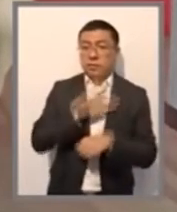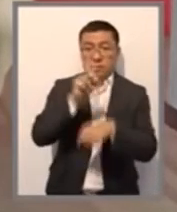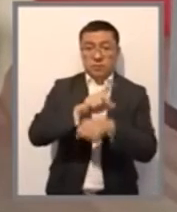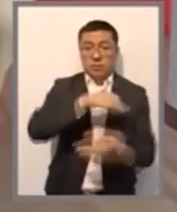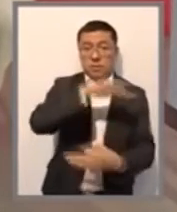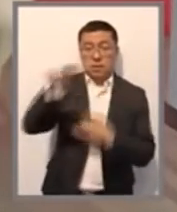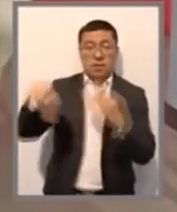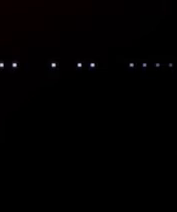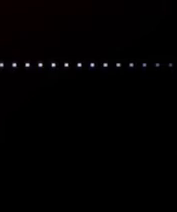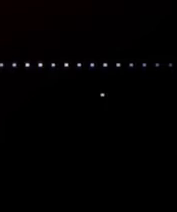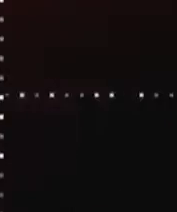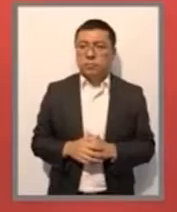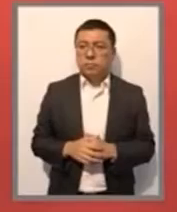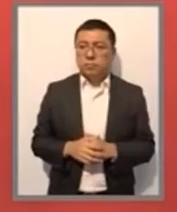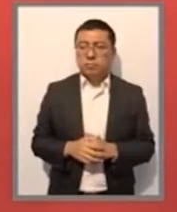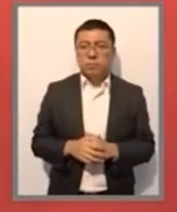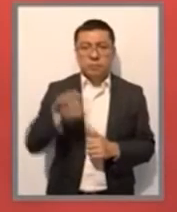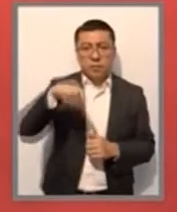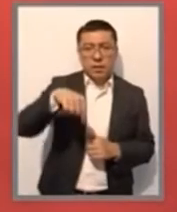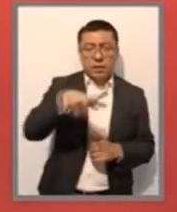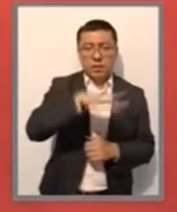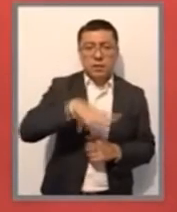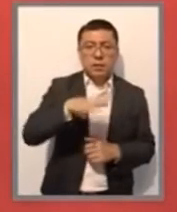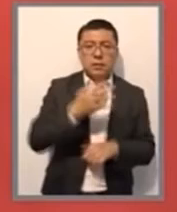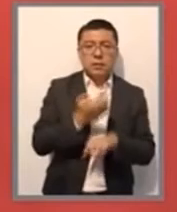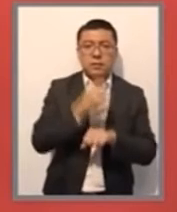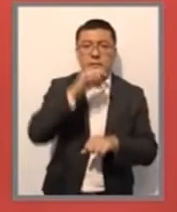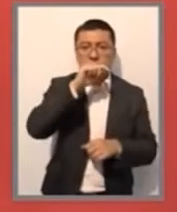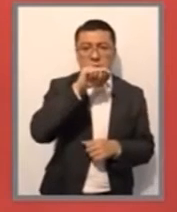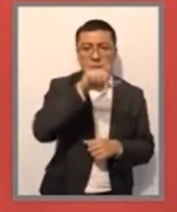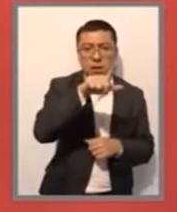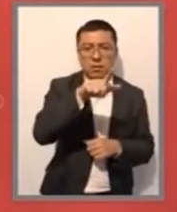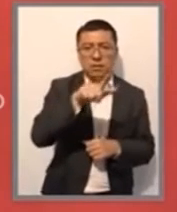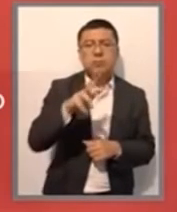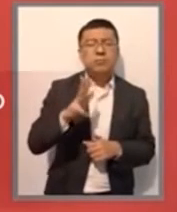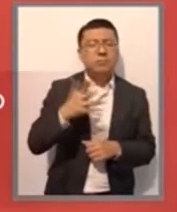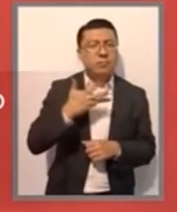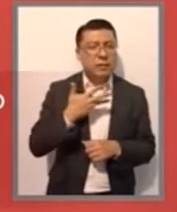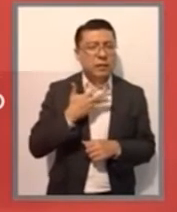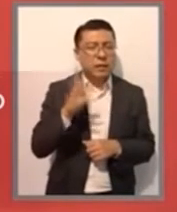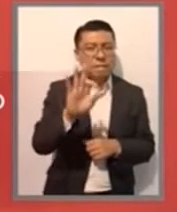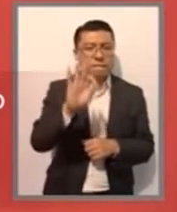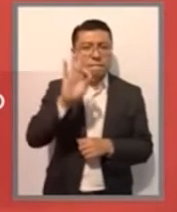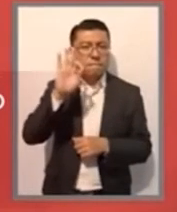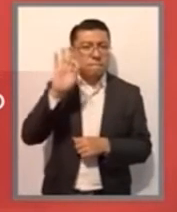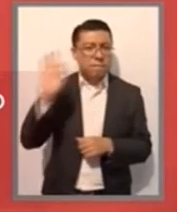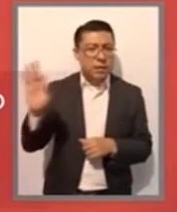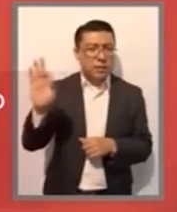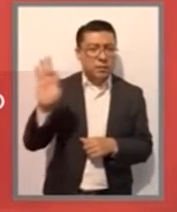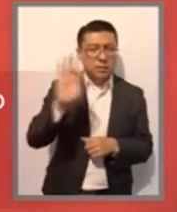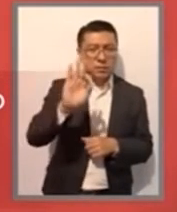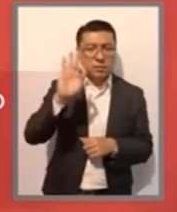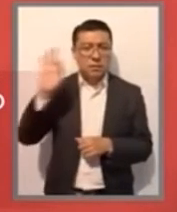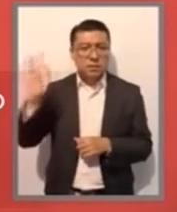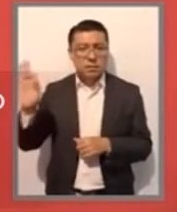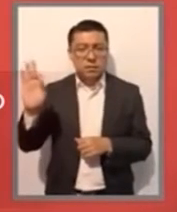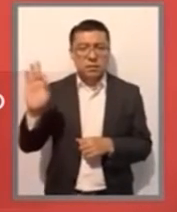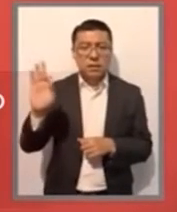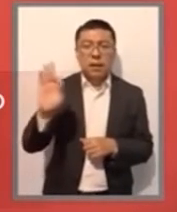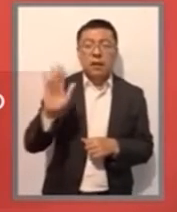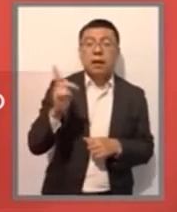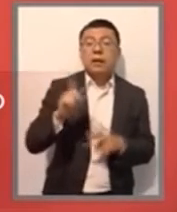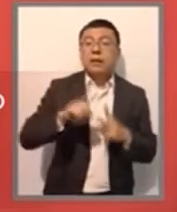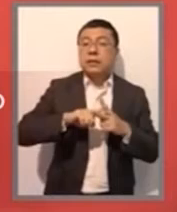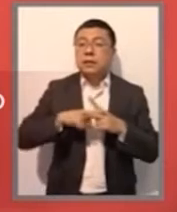actividades esenciales puedan continuar. En Jalisco hemos definido la fecha de ingreso a las clases presenciales tentativas